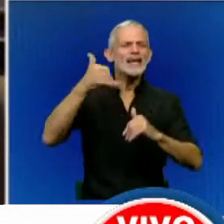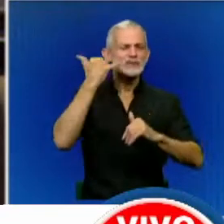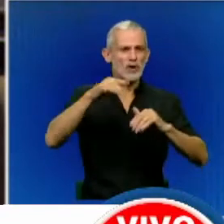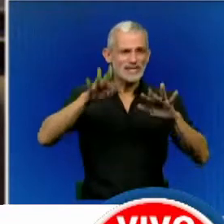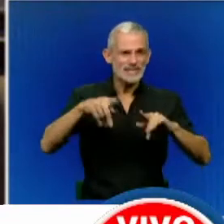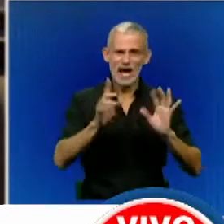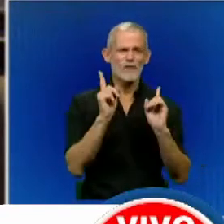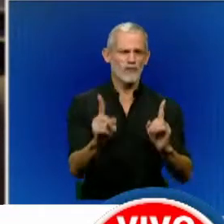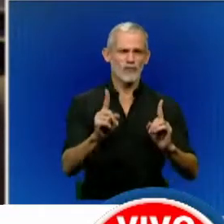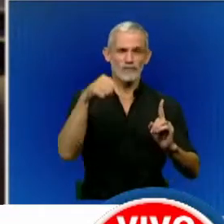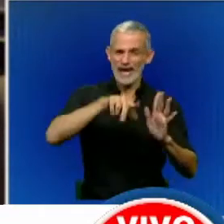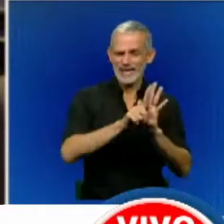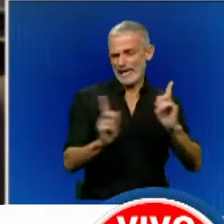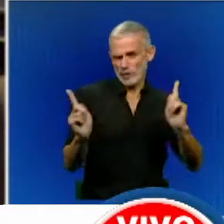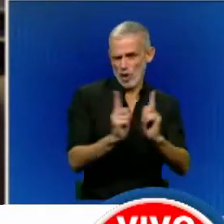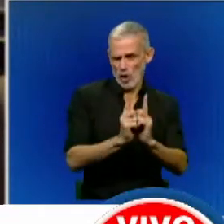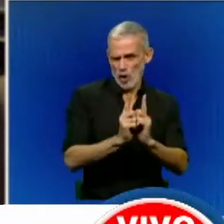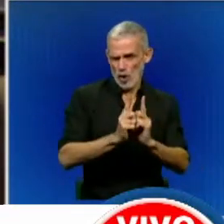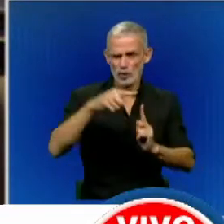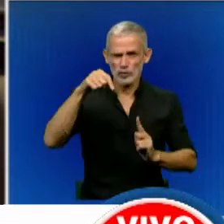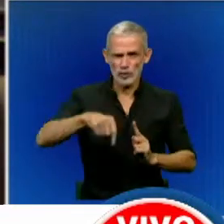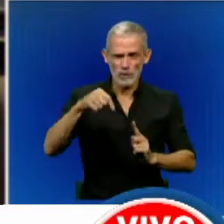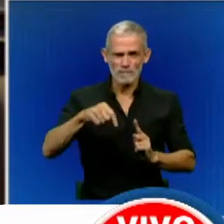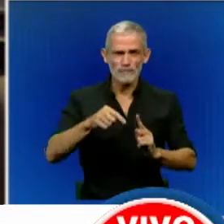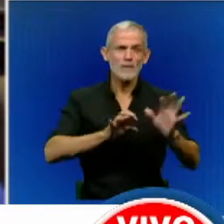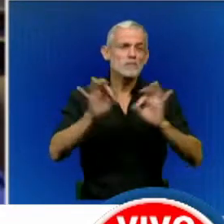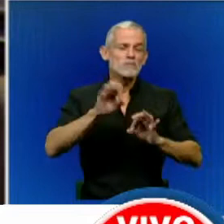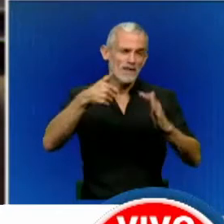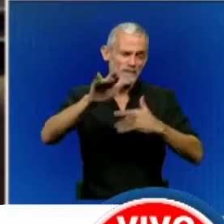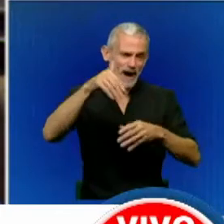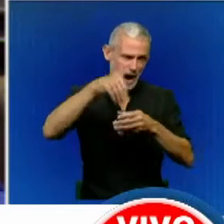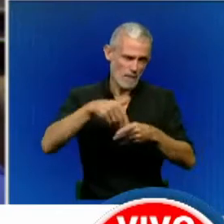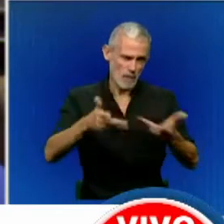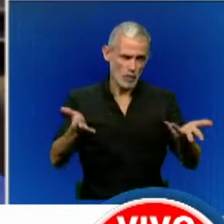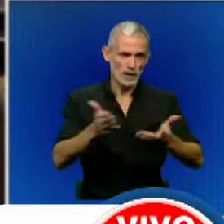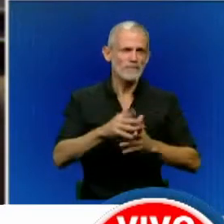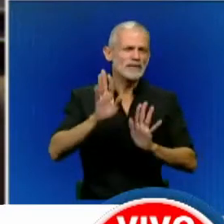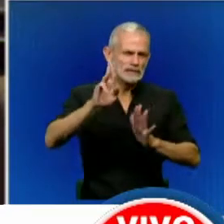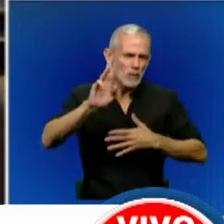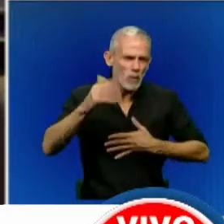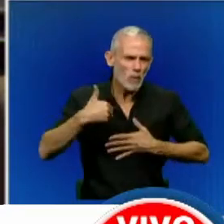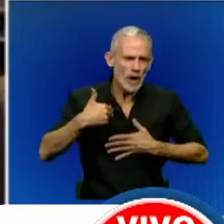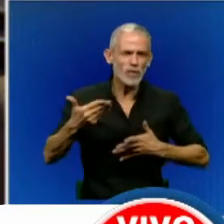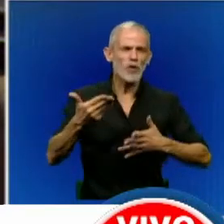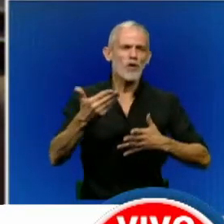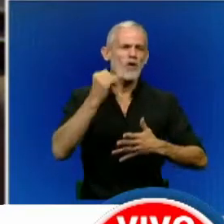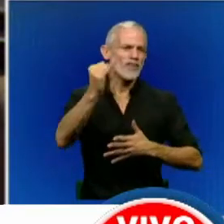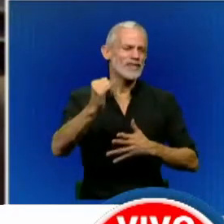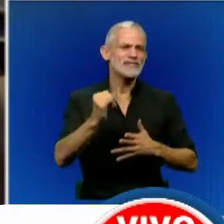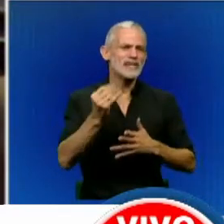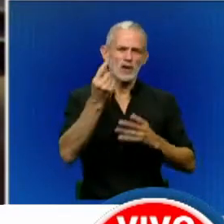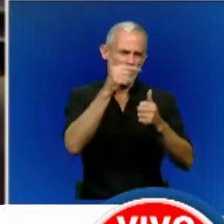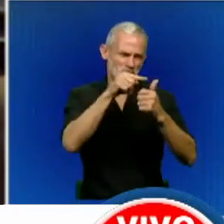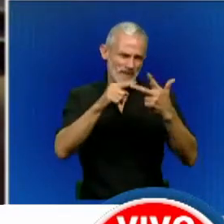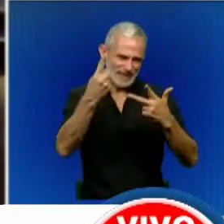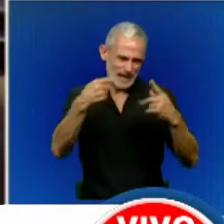curso. Esta es la síntesis de lo que tenemos a consideración. Lo que yo, si me permite, presidente, quiero decir dos o